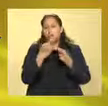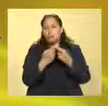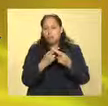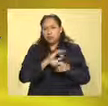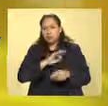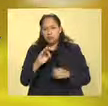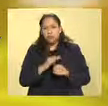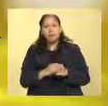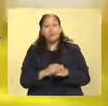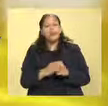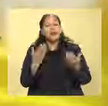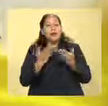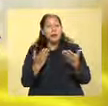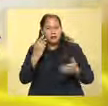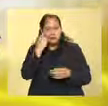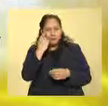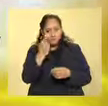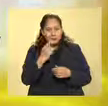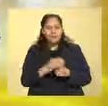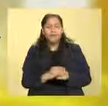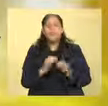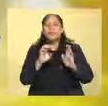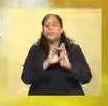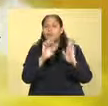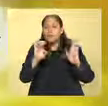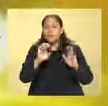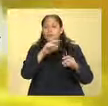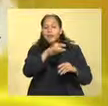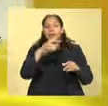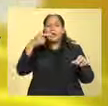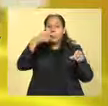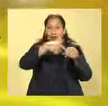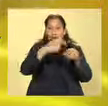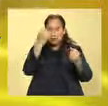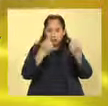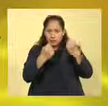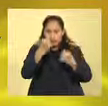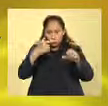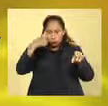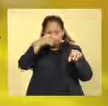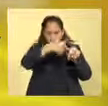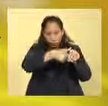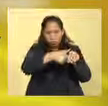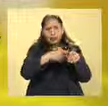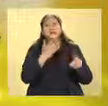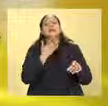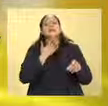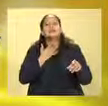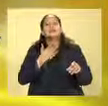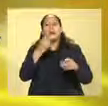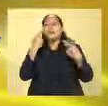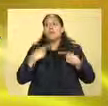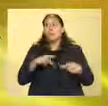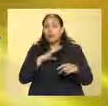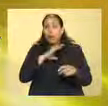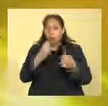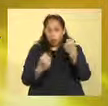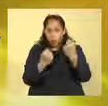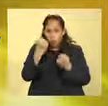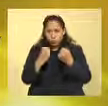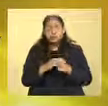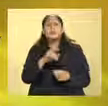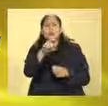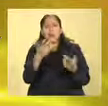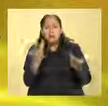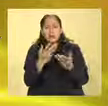algún dinero extra, ¿no? Ahora, en el sentido de la gasolina, por ejemplo, para las personas que tienen coche, ¿qué hay que